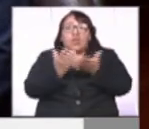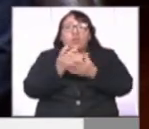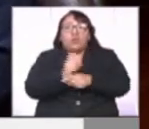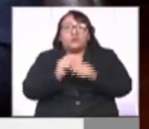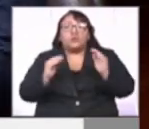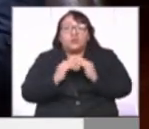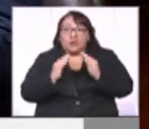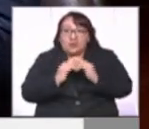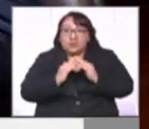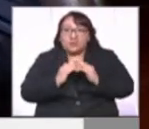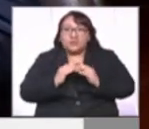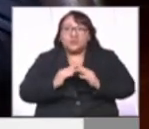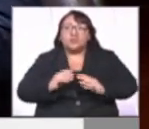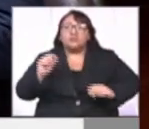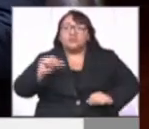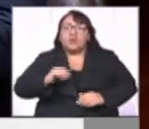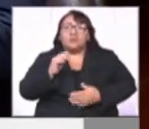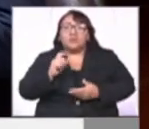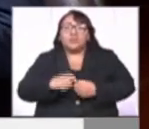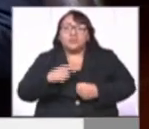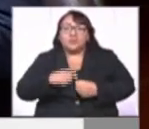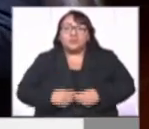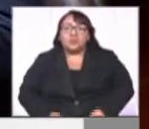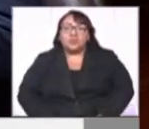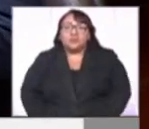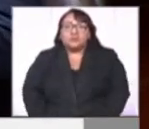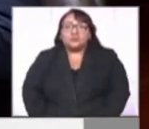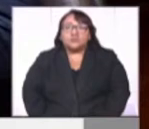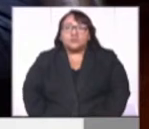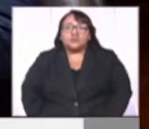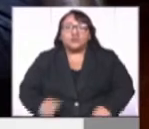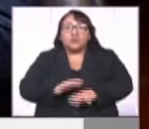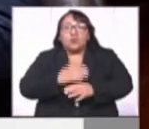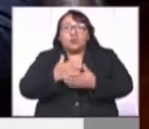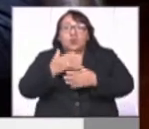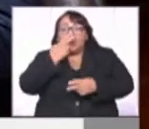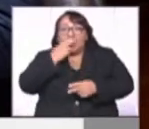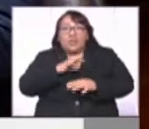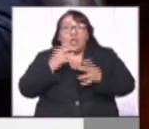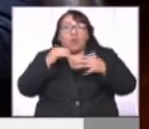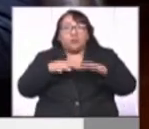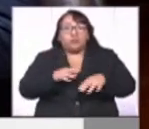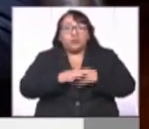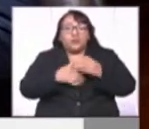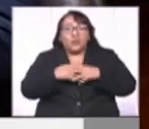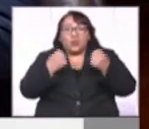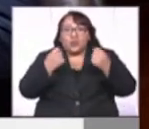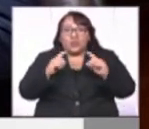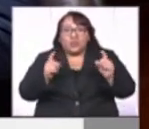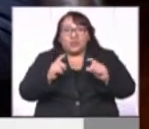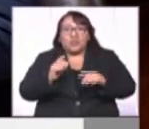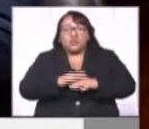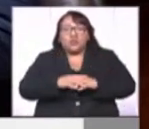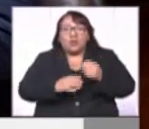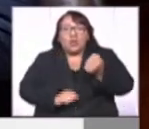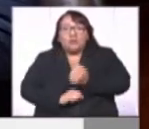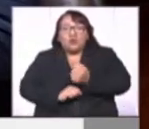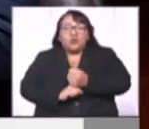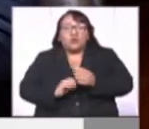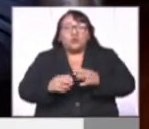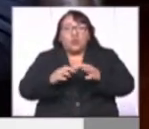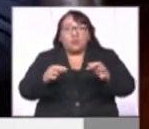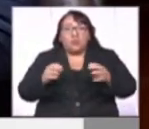y vivienda, la nula participación en la intervención por el fenómeno del Niño, el desentendimiento del apoyo a las